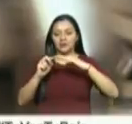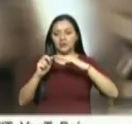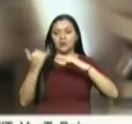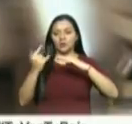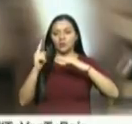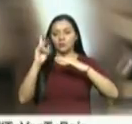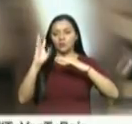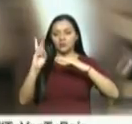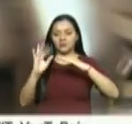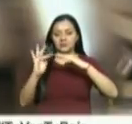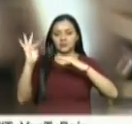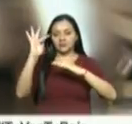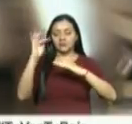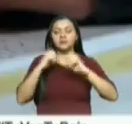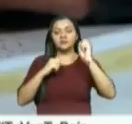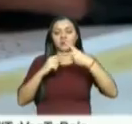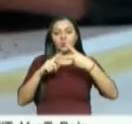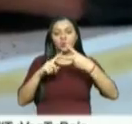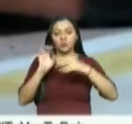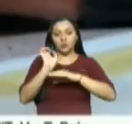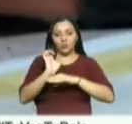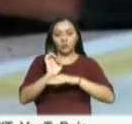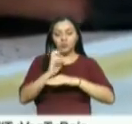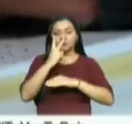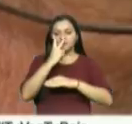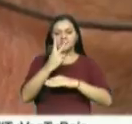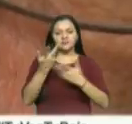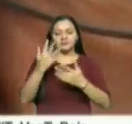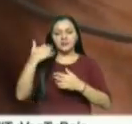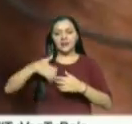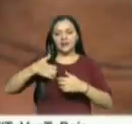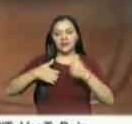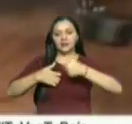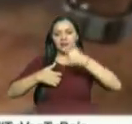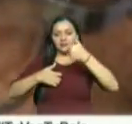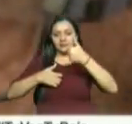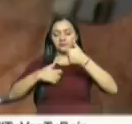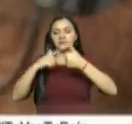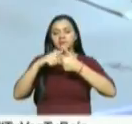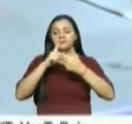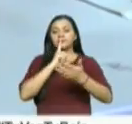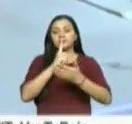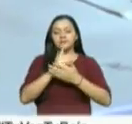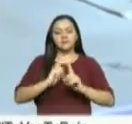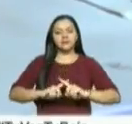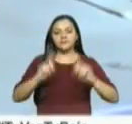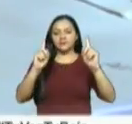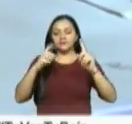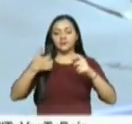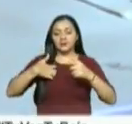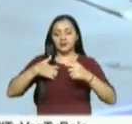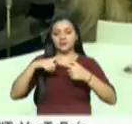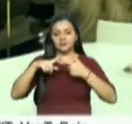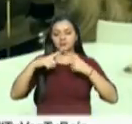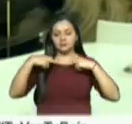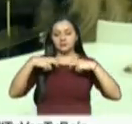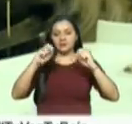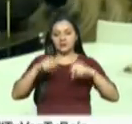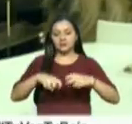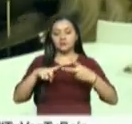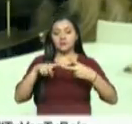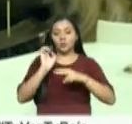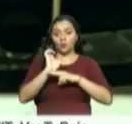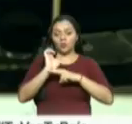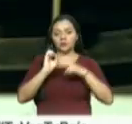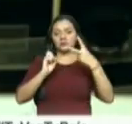ubicando al país como segundo en la región, solo superado por Argentina. Esta realidad es totalmente diferente en contraste con el